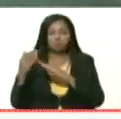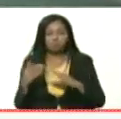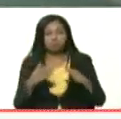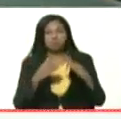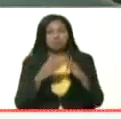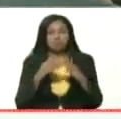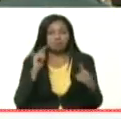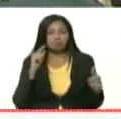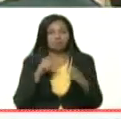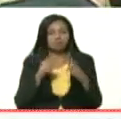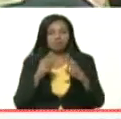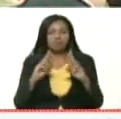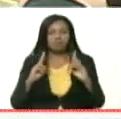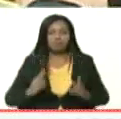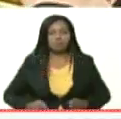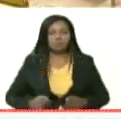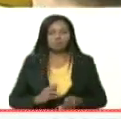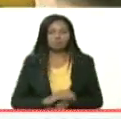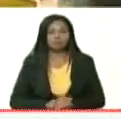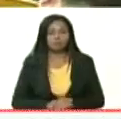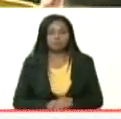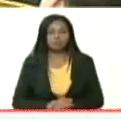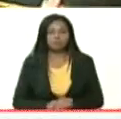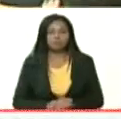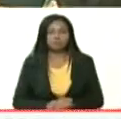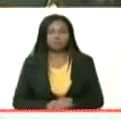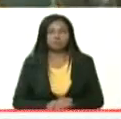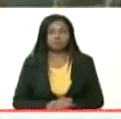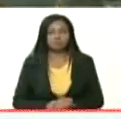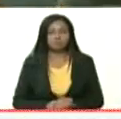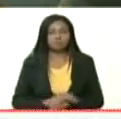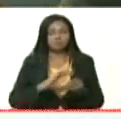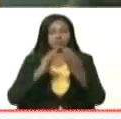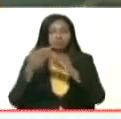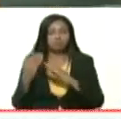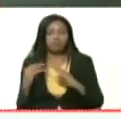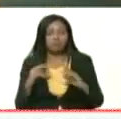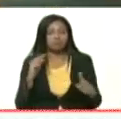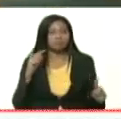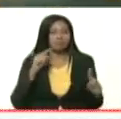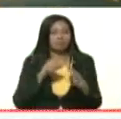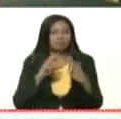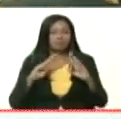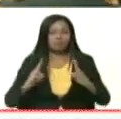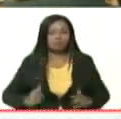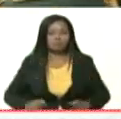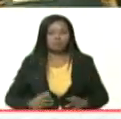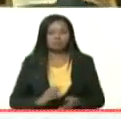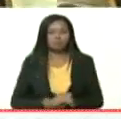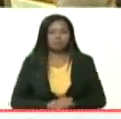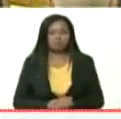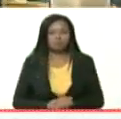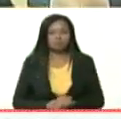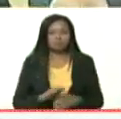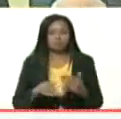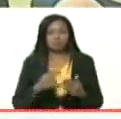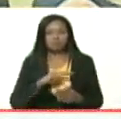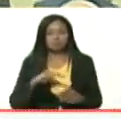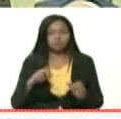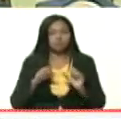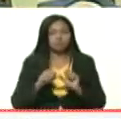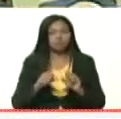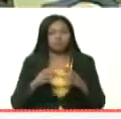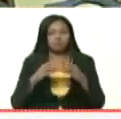de destino humano. Una comunidad de destino humano, donde quepamos